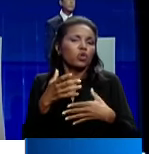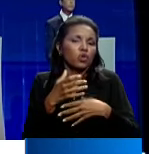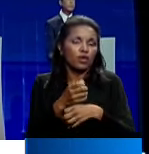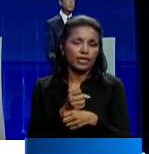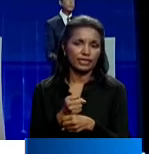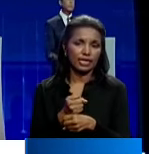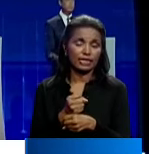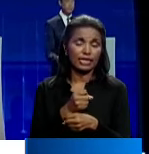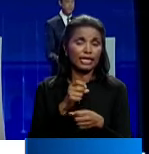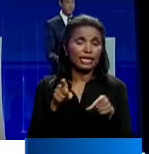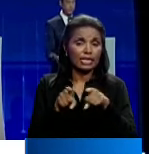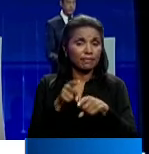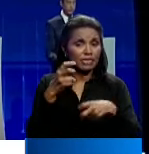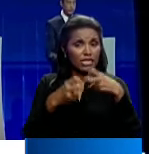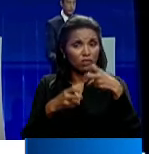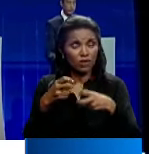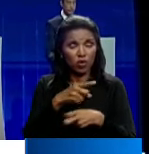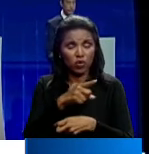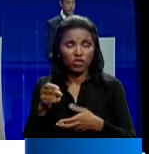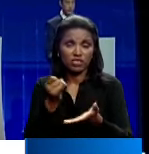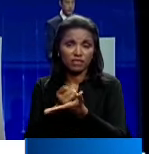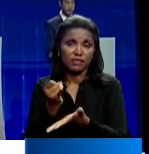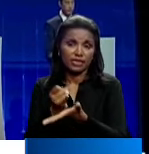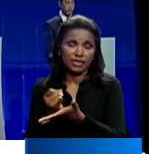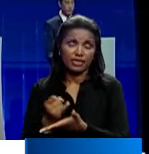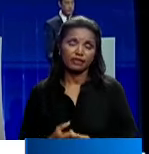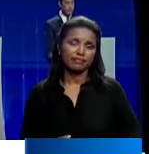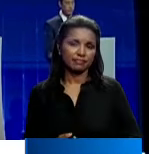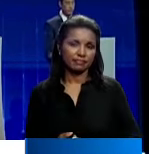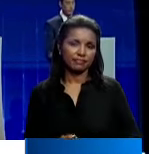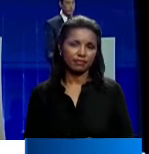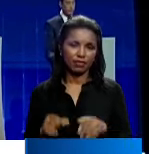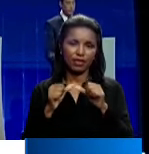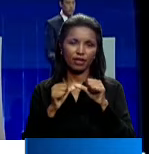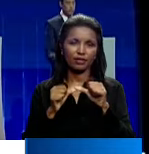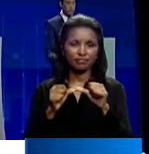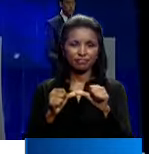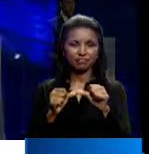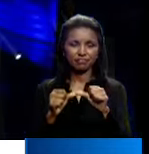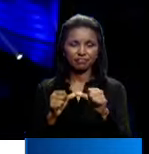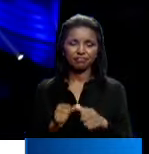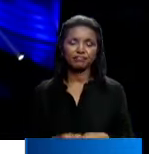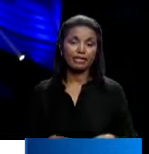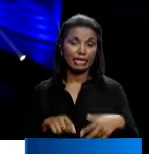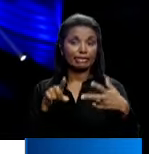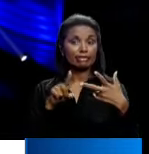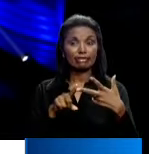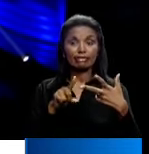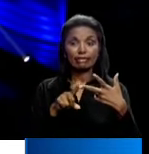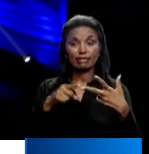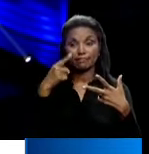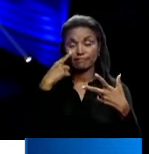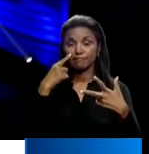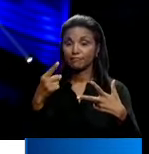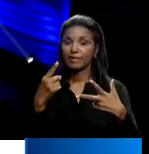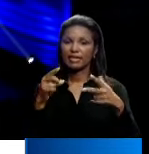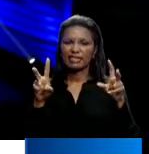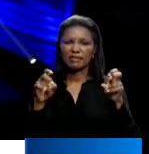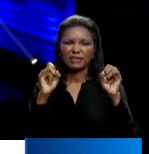sean investigados por el Ministerio Público. Seguimos con los ejes temáticos. Se mantienen activas las réplicas